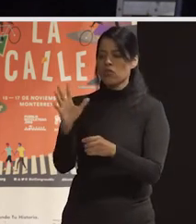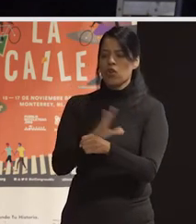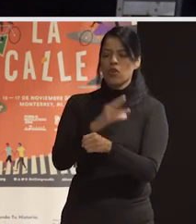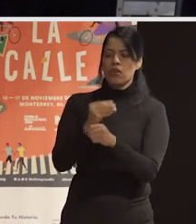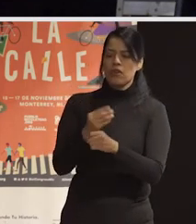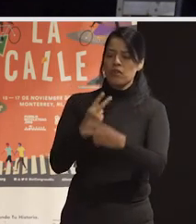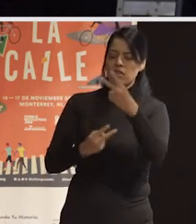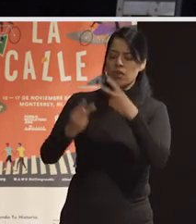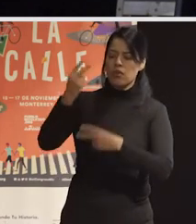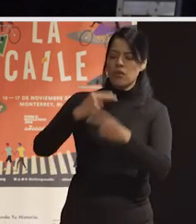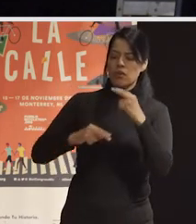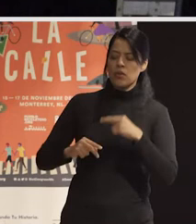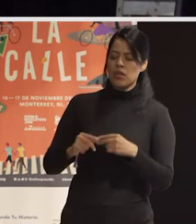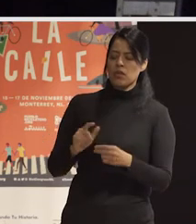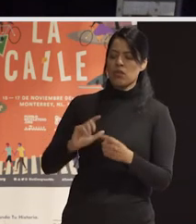legislatura